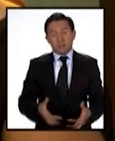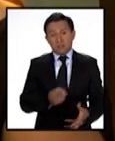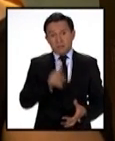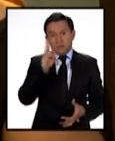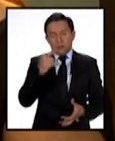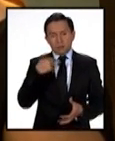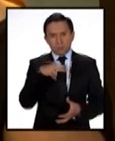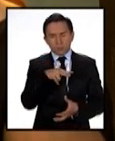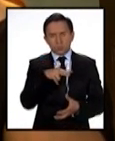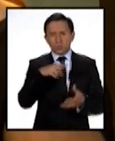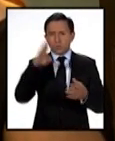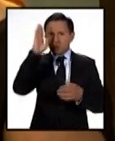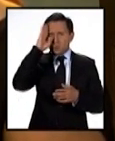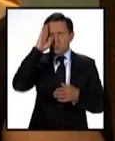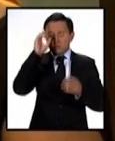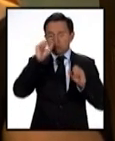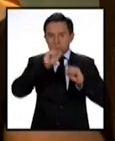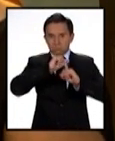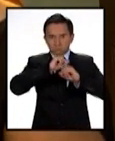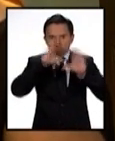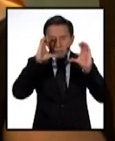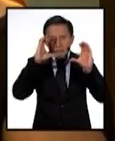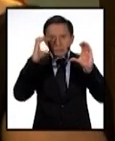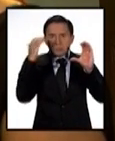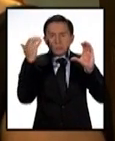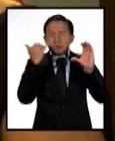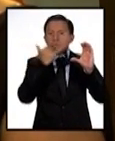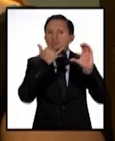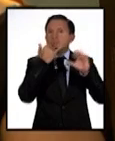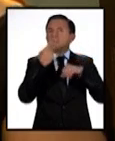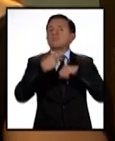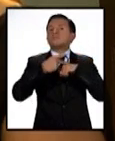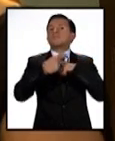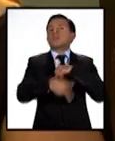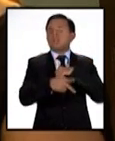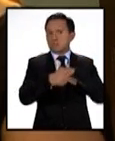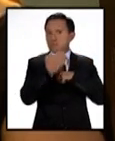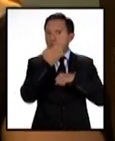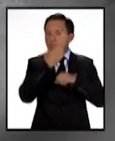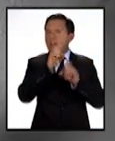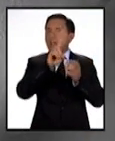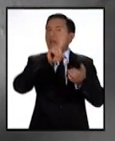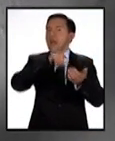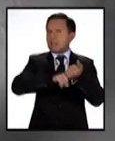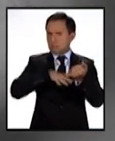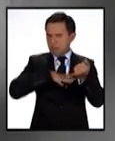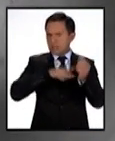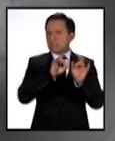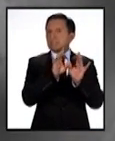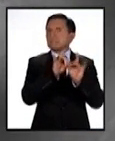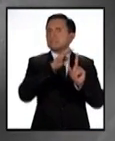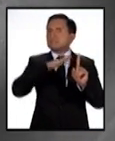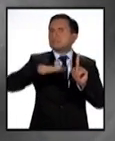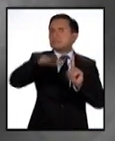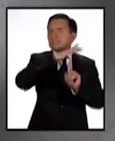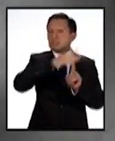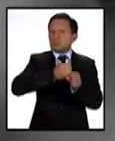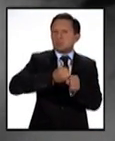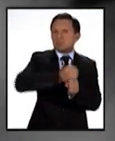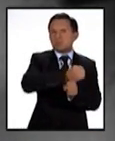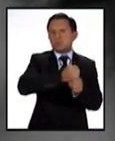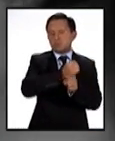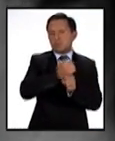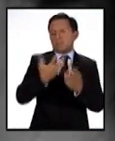muy importantes en la escuela que lo habían dañado demasiado. El niño estaba siendo afectado mucho porque la discriminación venía en